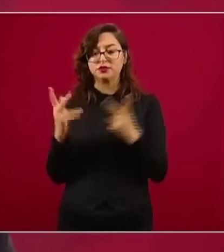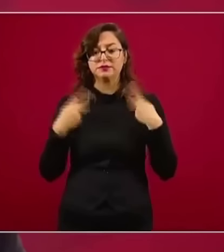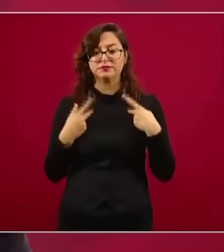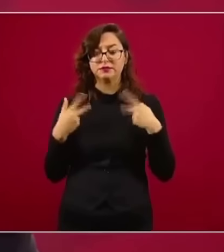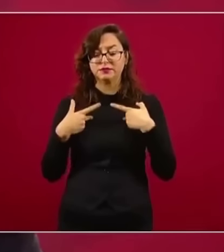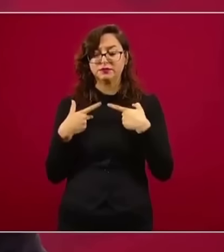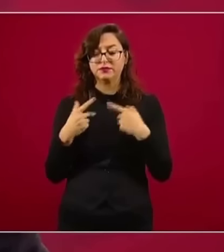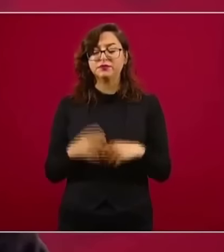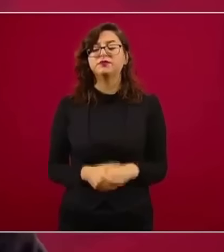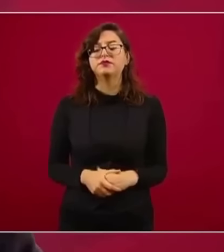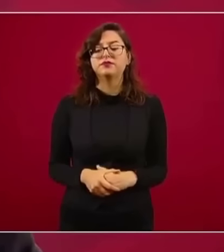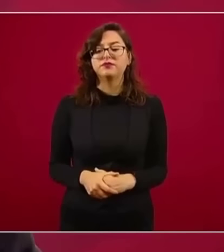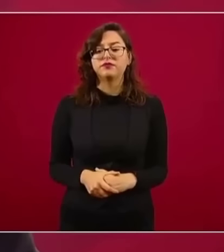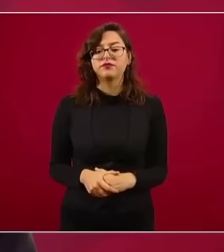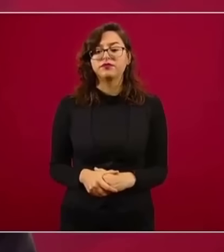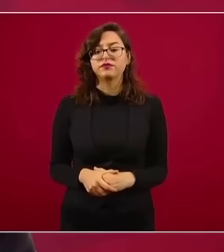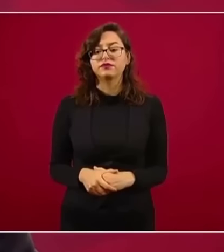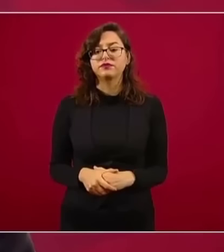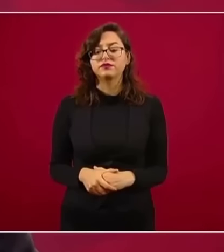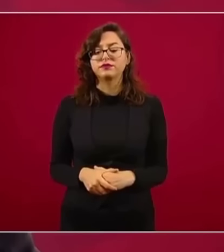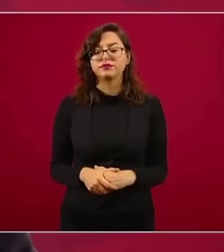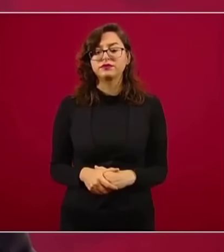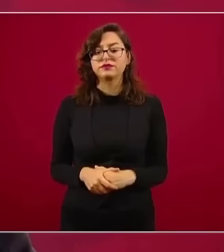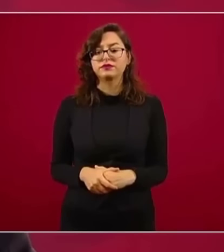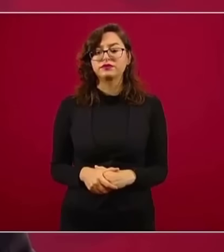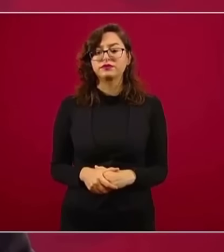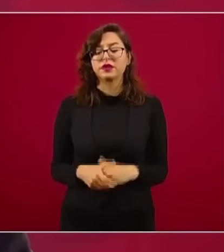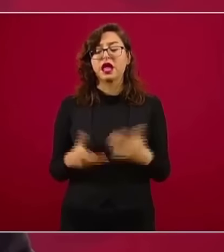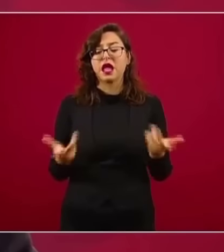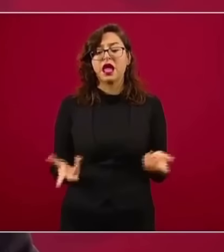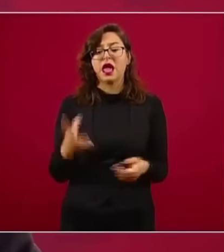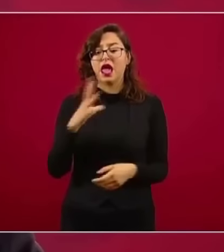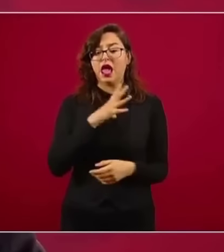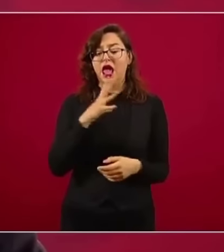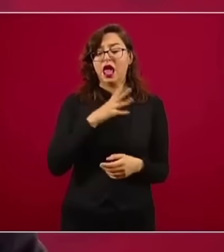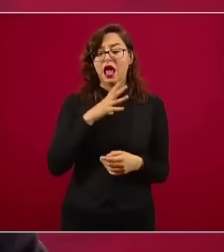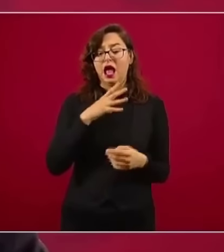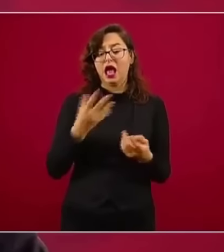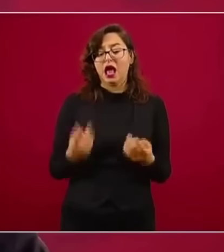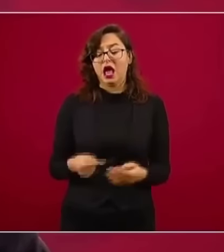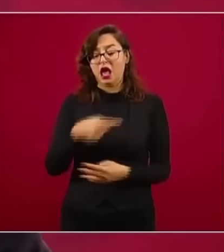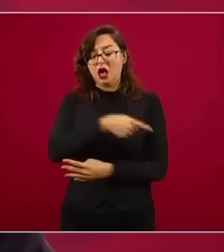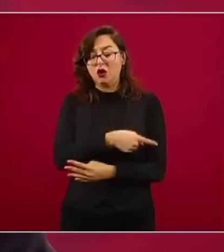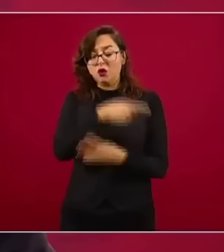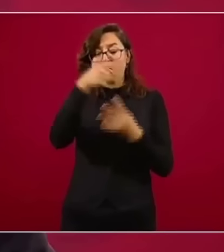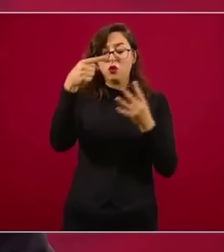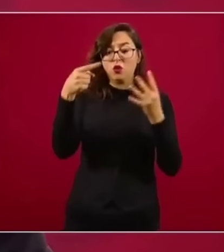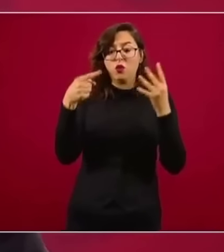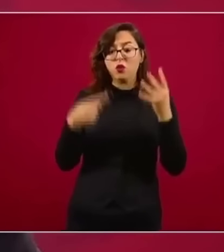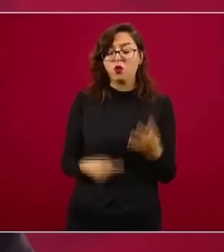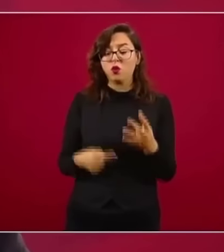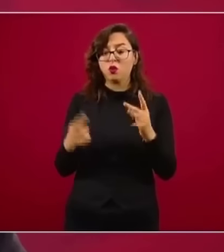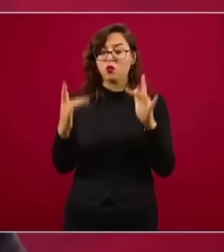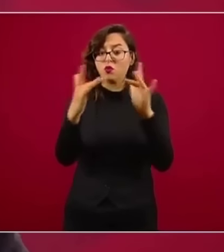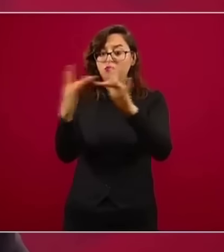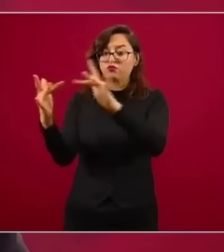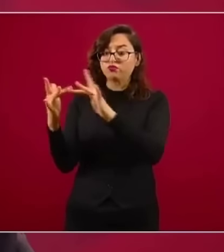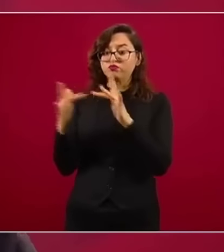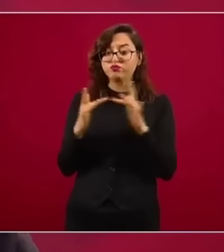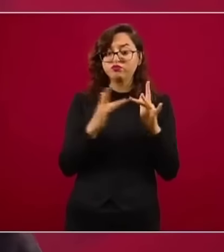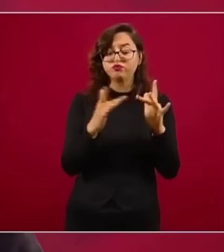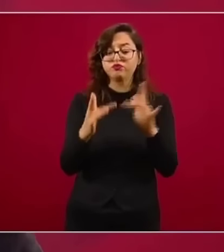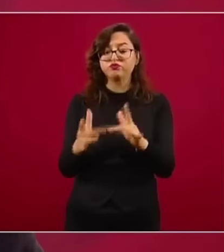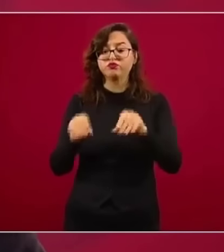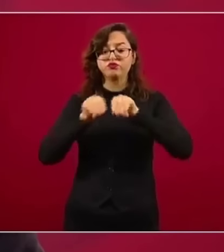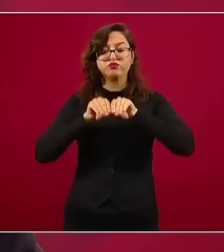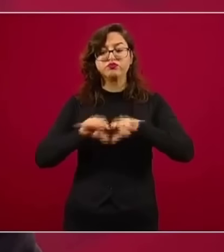personas. Se establecieron 4 grandes cadenas nacionales en donde se va a